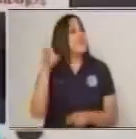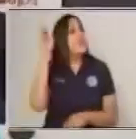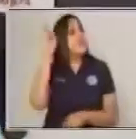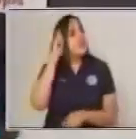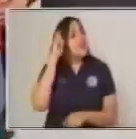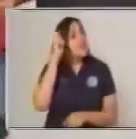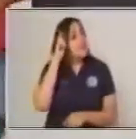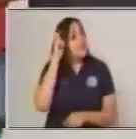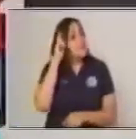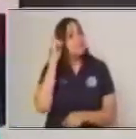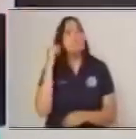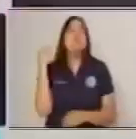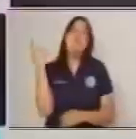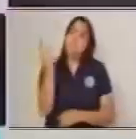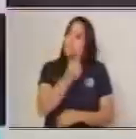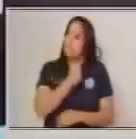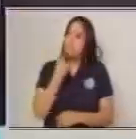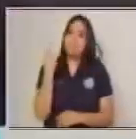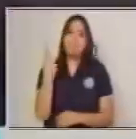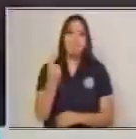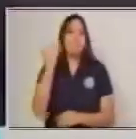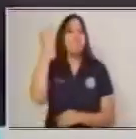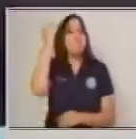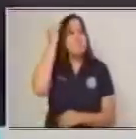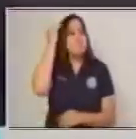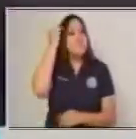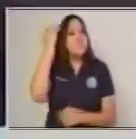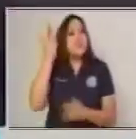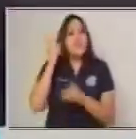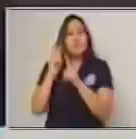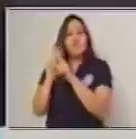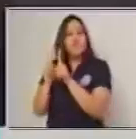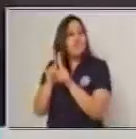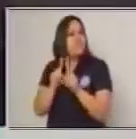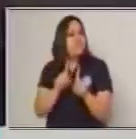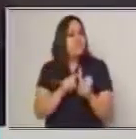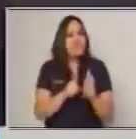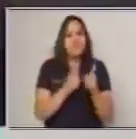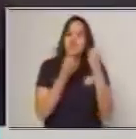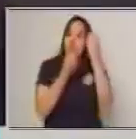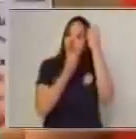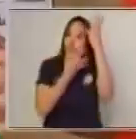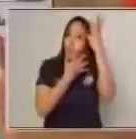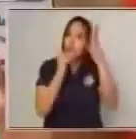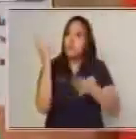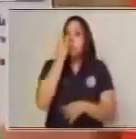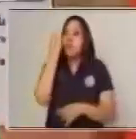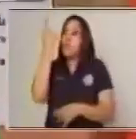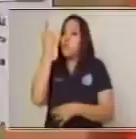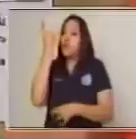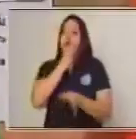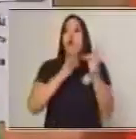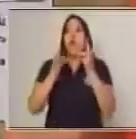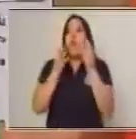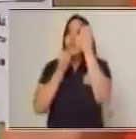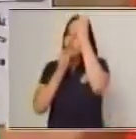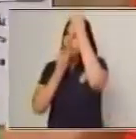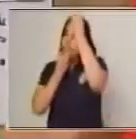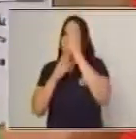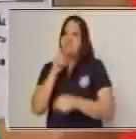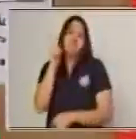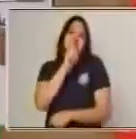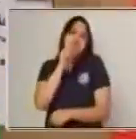Recordemos que es muy importante saber diferenciar qué información es importante y qué información no es